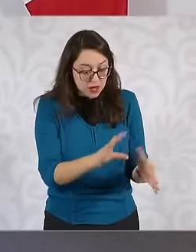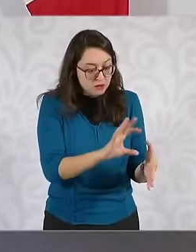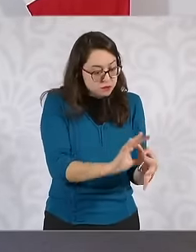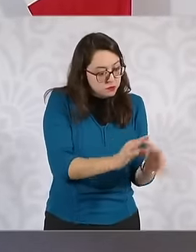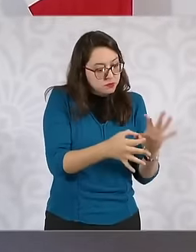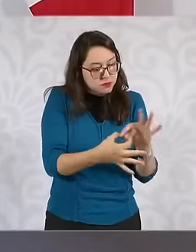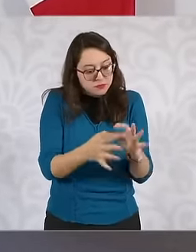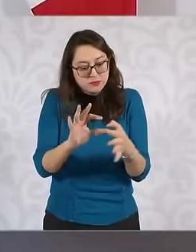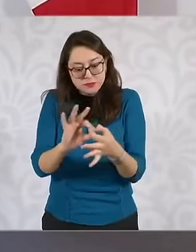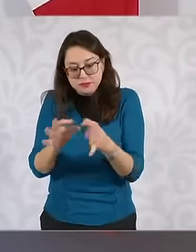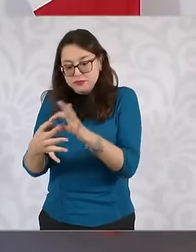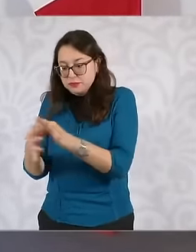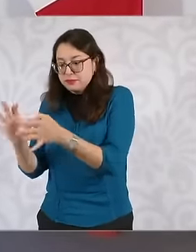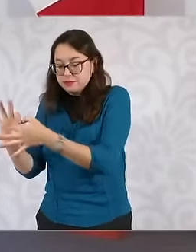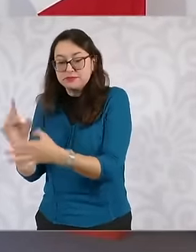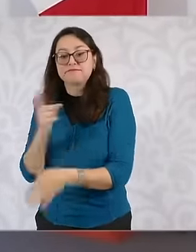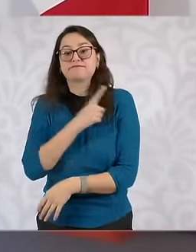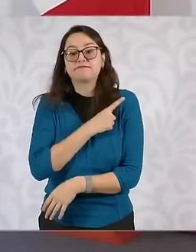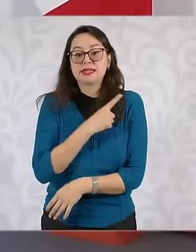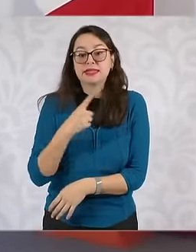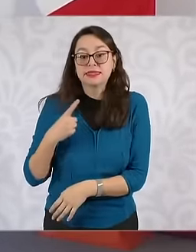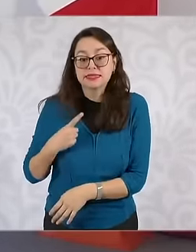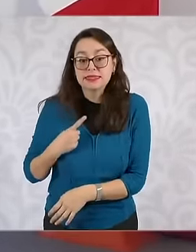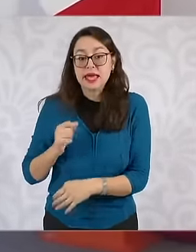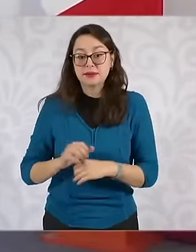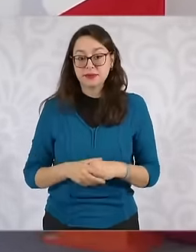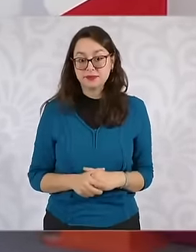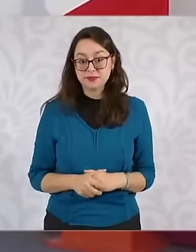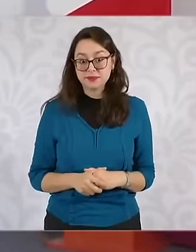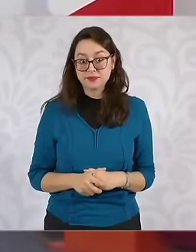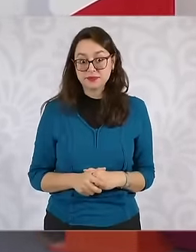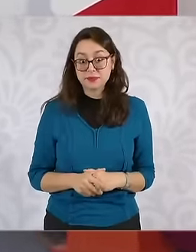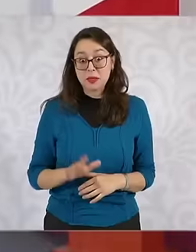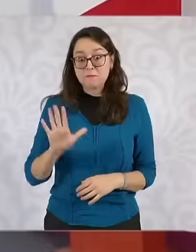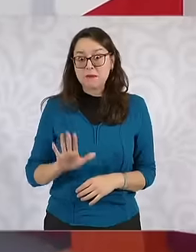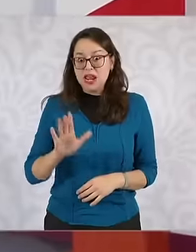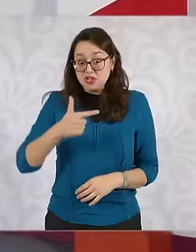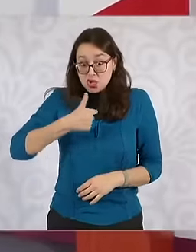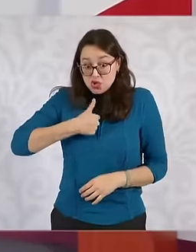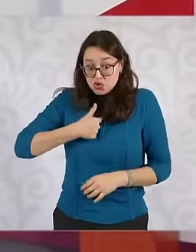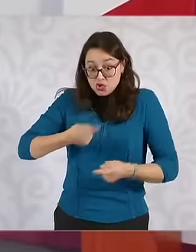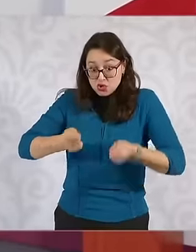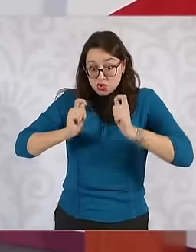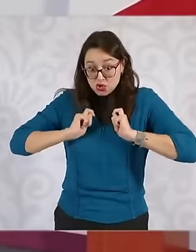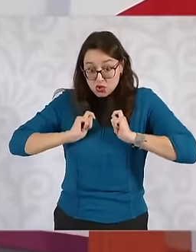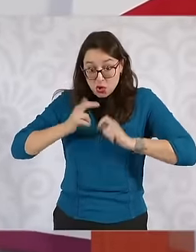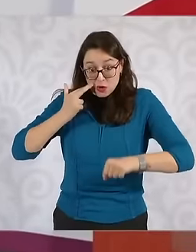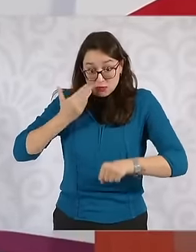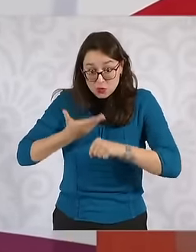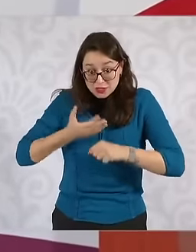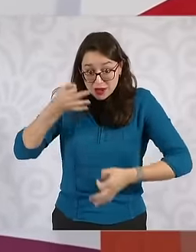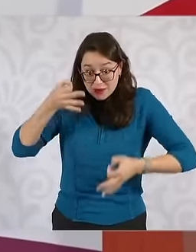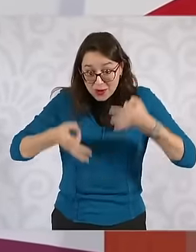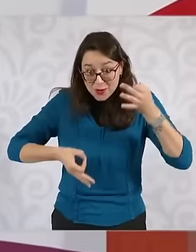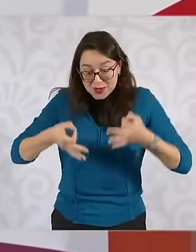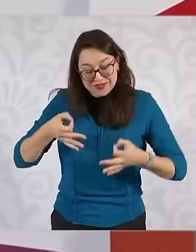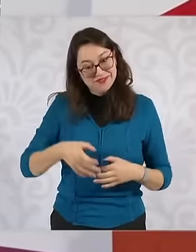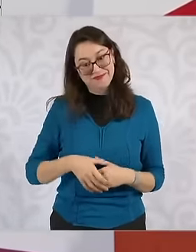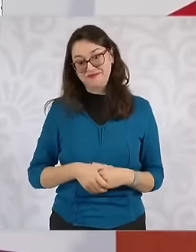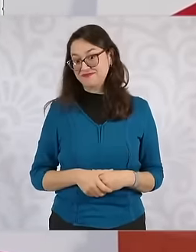Entonces, cuando se pone así es como si fuera la tarea del Ejecutivo. Hay un sistema de justicia y lo que